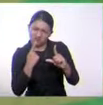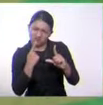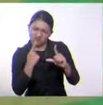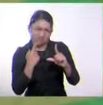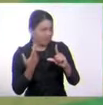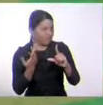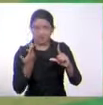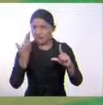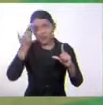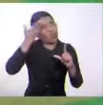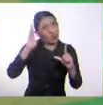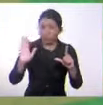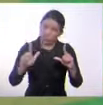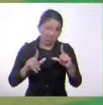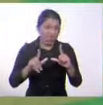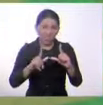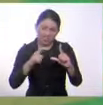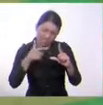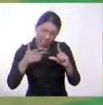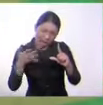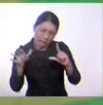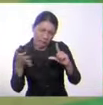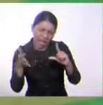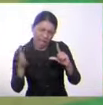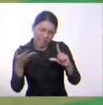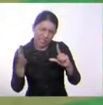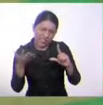No sé, parecen